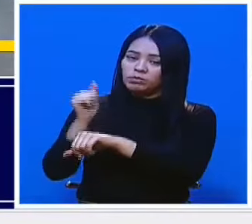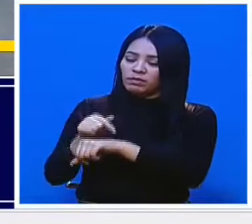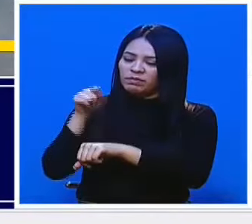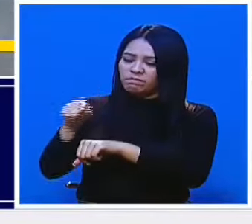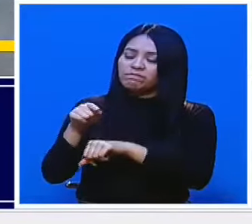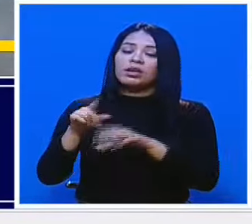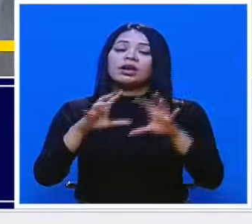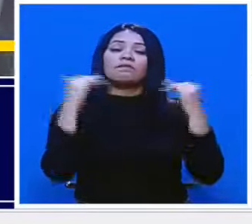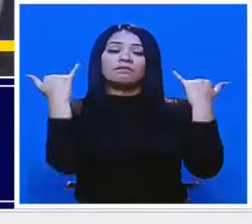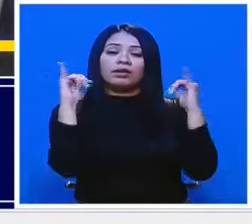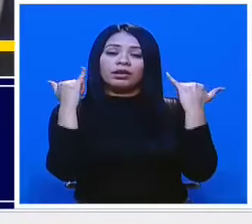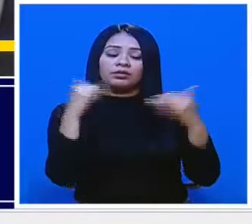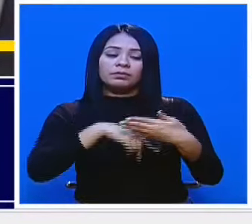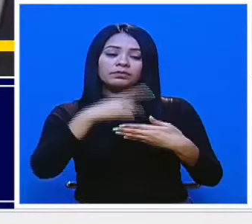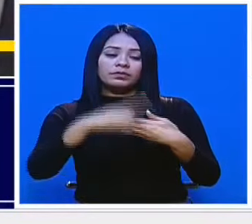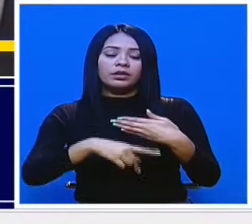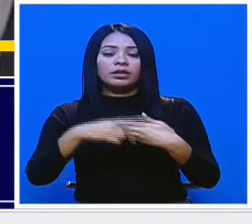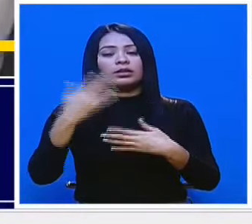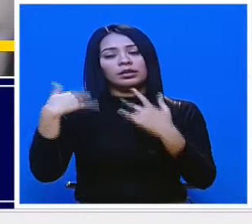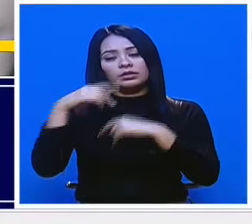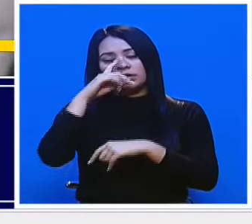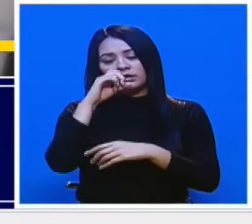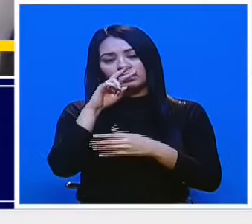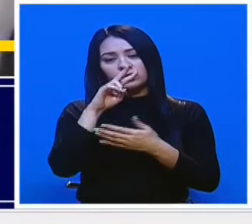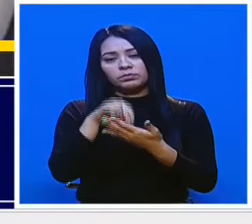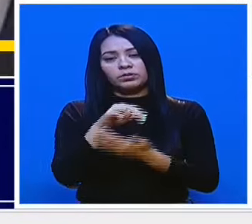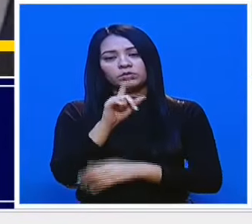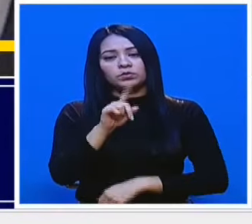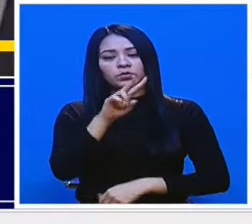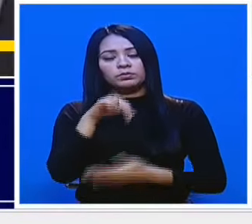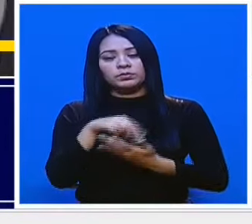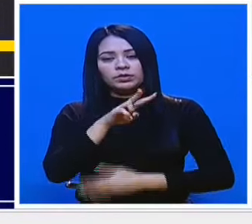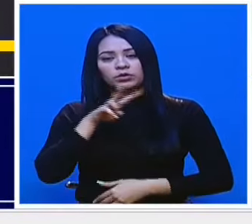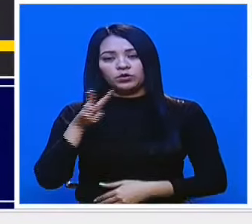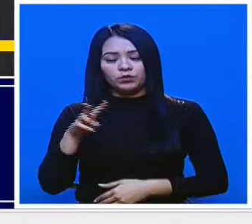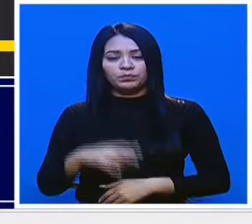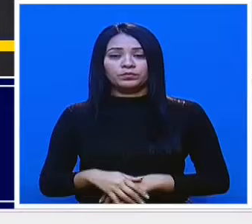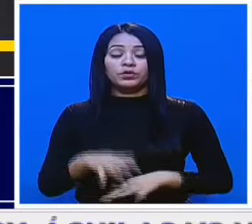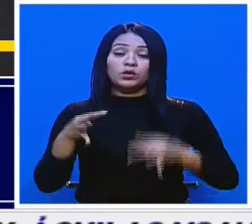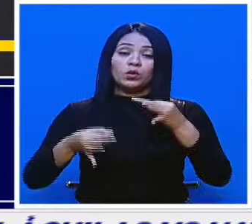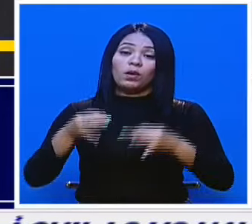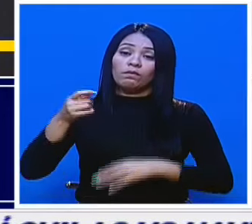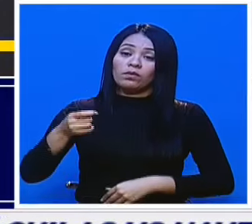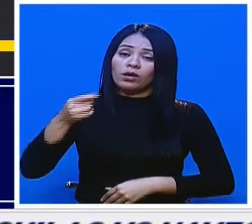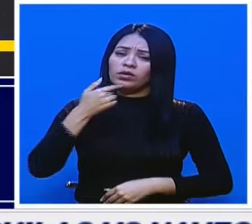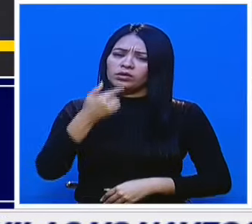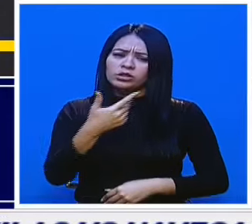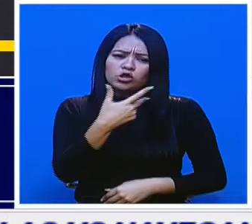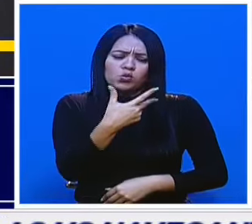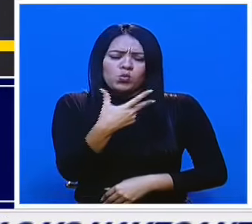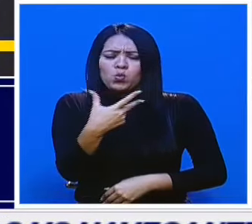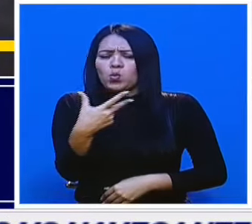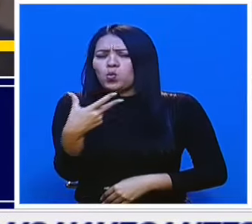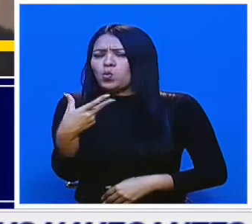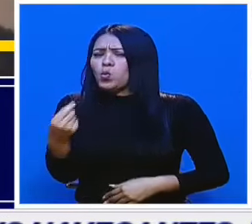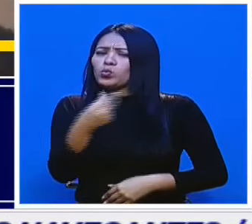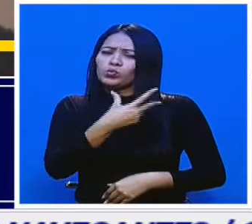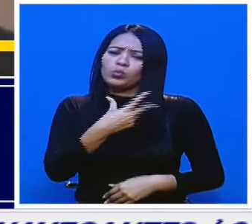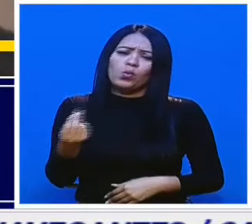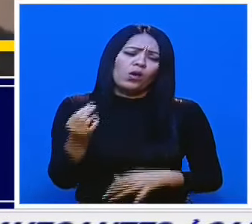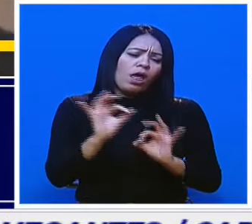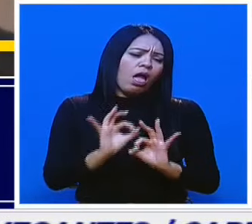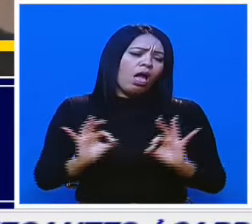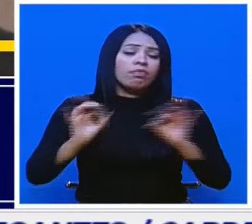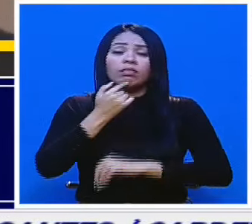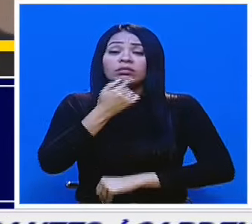organizadas por el rapero entre 2001 y 2022 por supuesto sus abogados niegan todas las acusaciones e